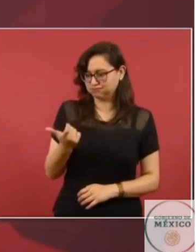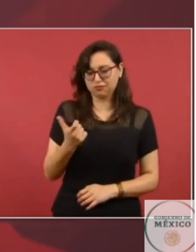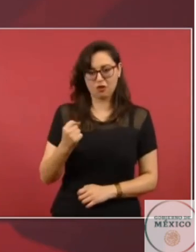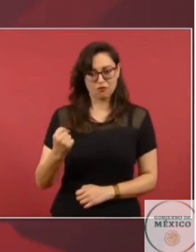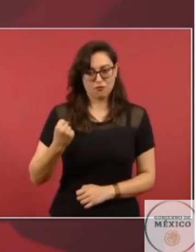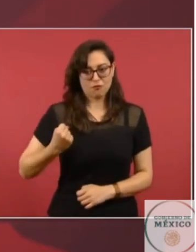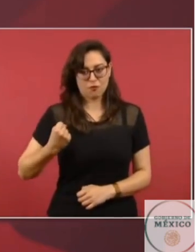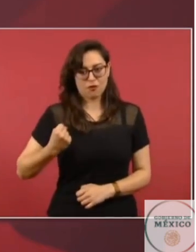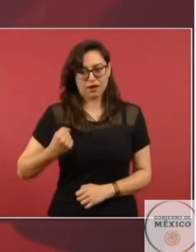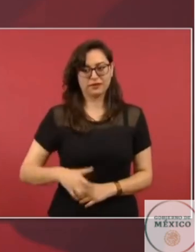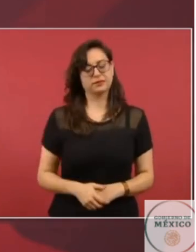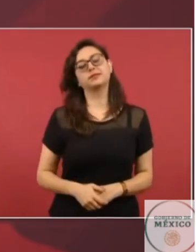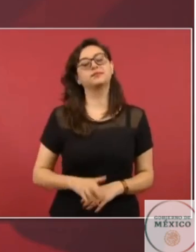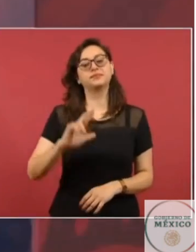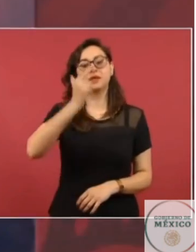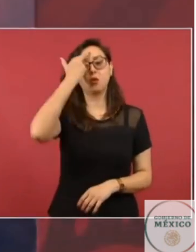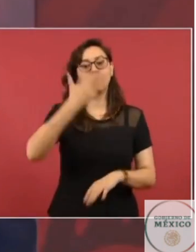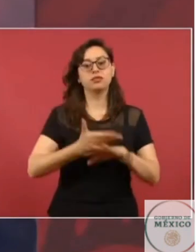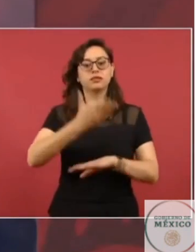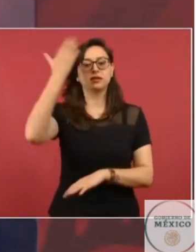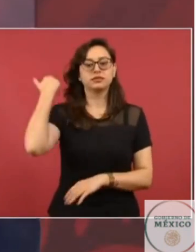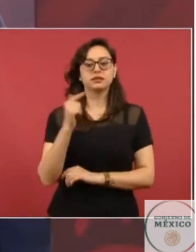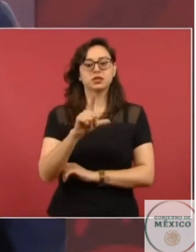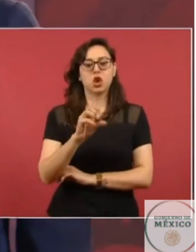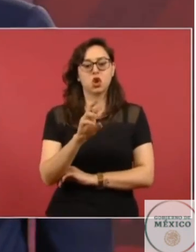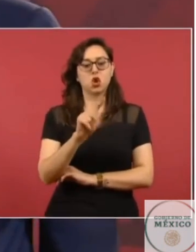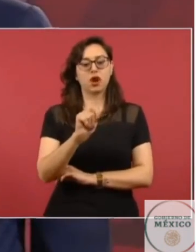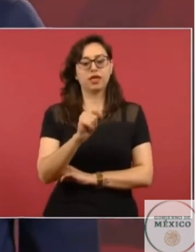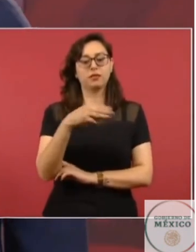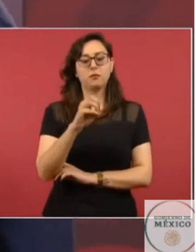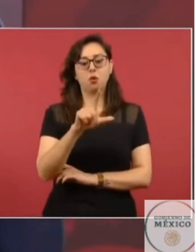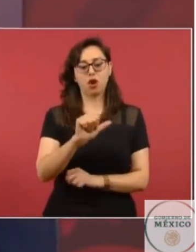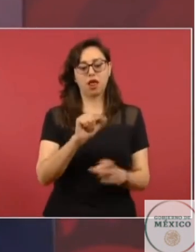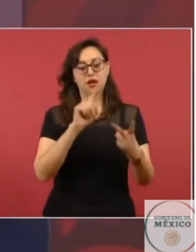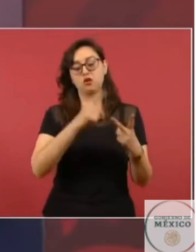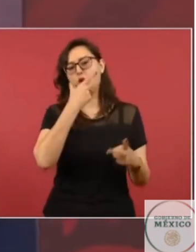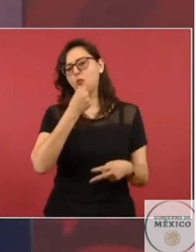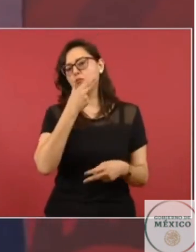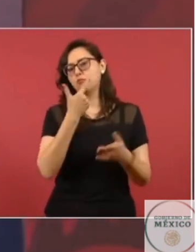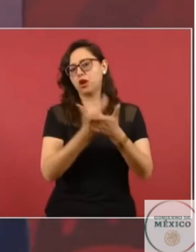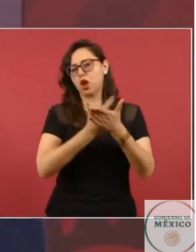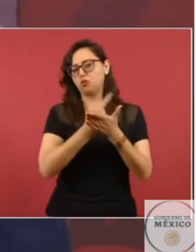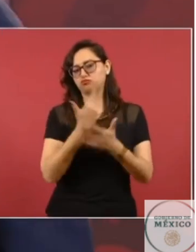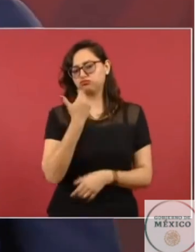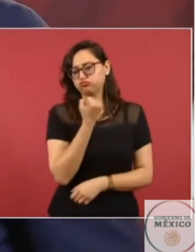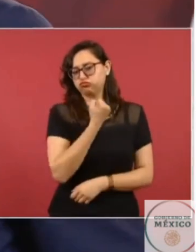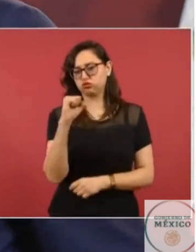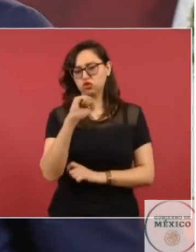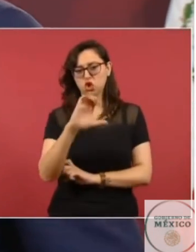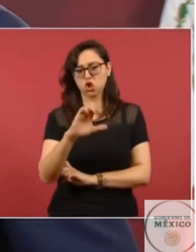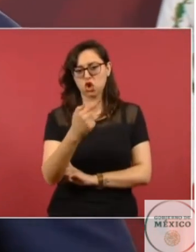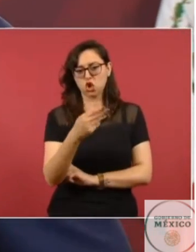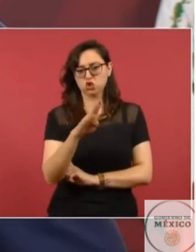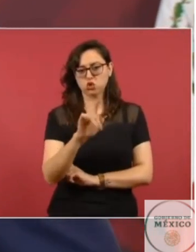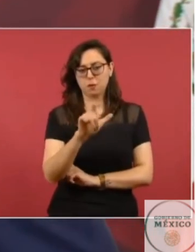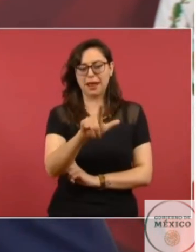¿Se acuerdan lo que decía Loret de Mola y Chumel, el economista? Que no se vaya a enojar,